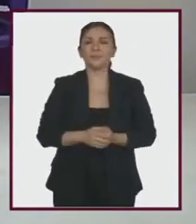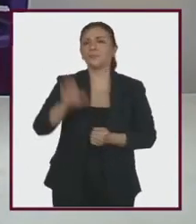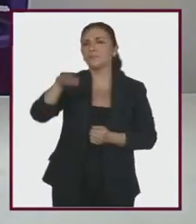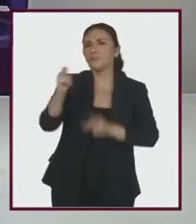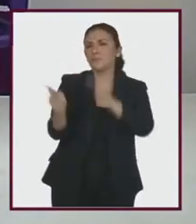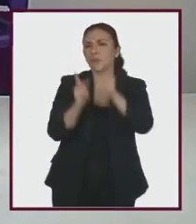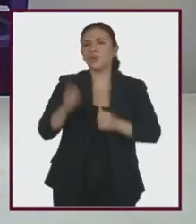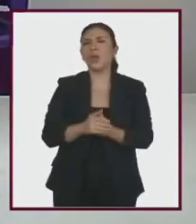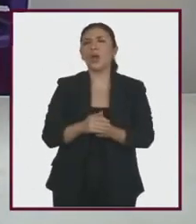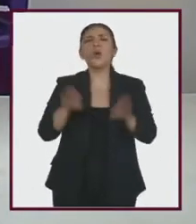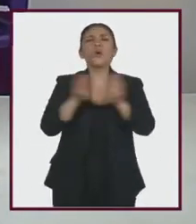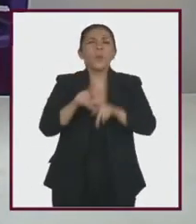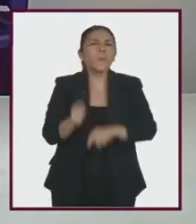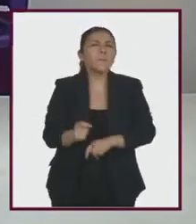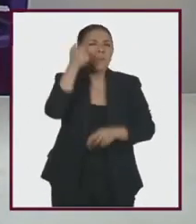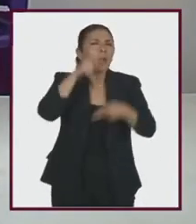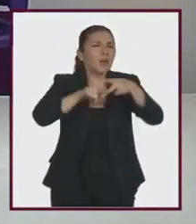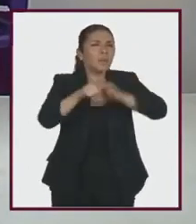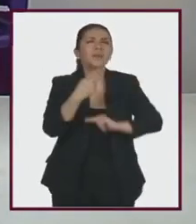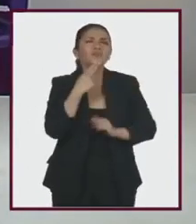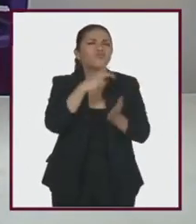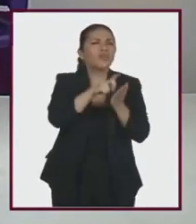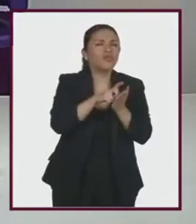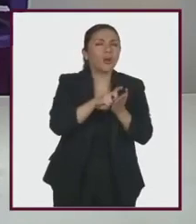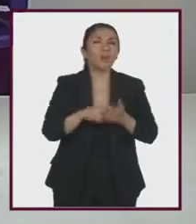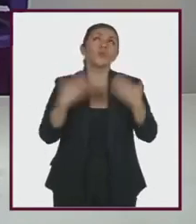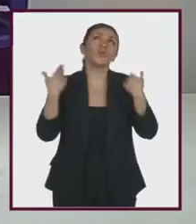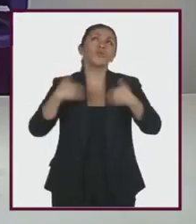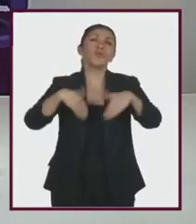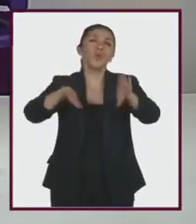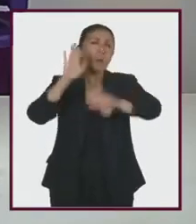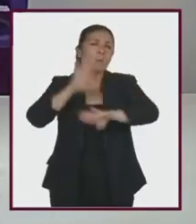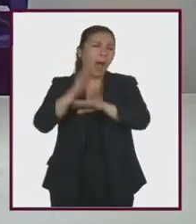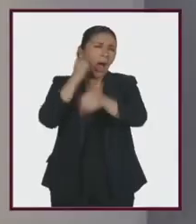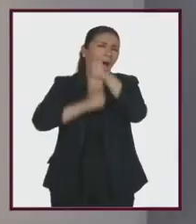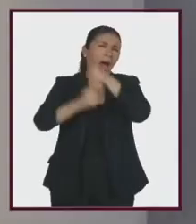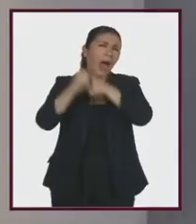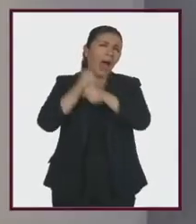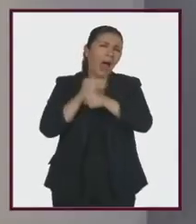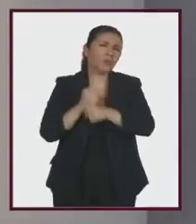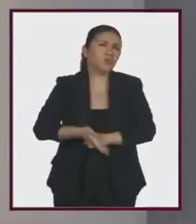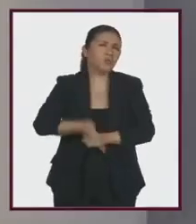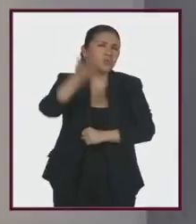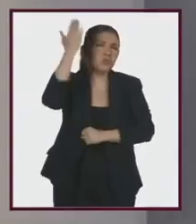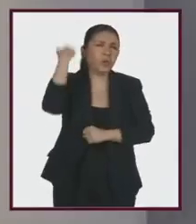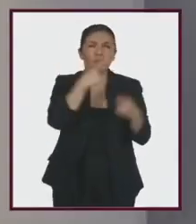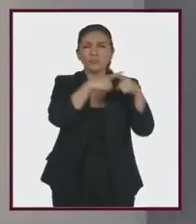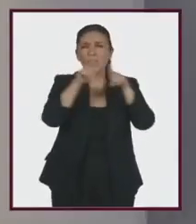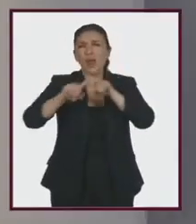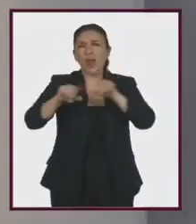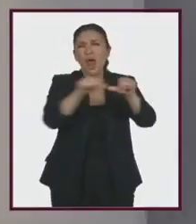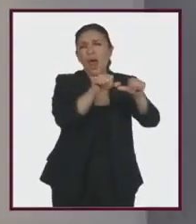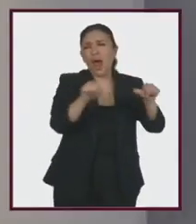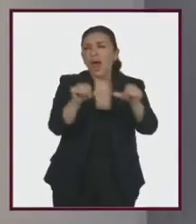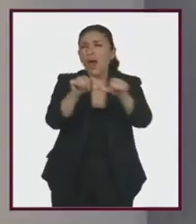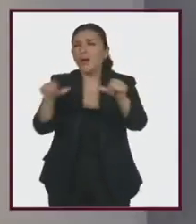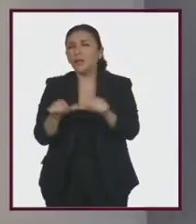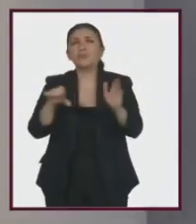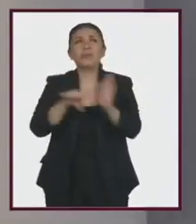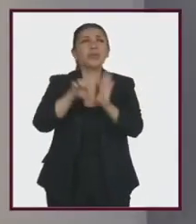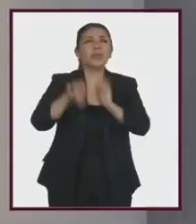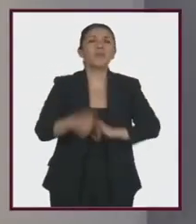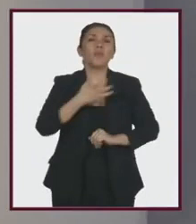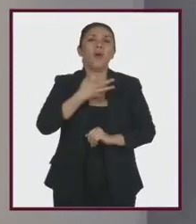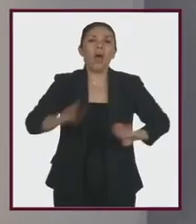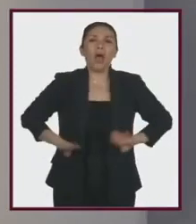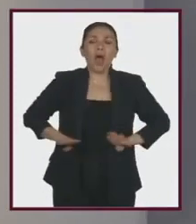uso de las drogas? Uy, pues esto podríamos ir hacia muchos áreas, ¿no? O sea, podrían ser situaciones que tienen que ver con